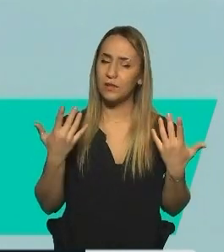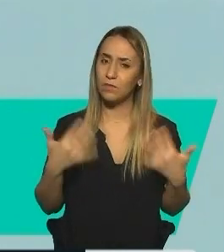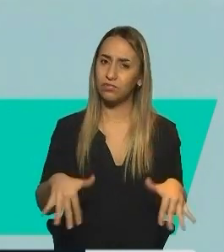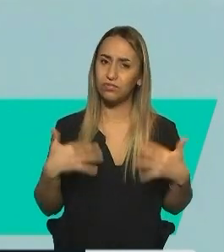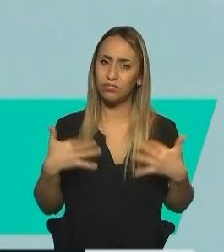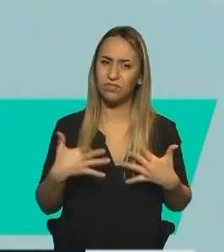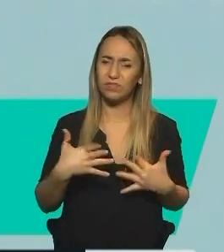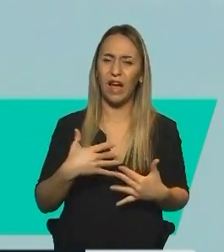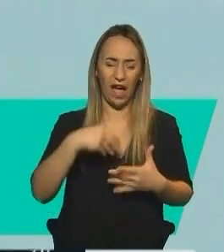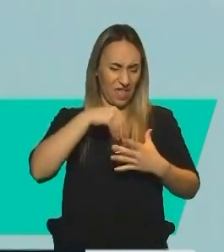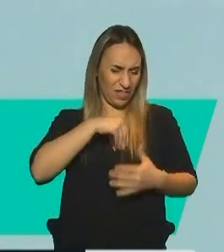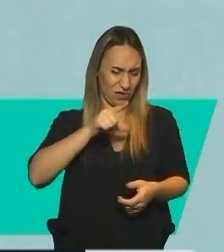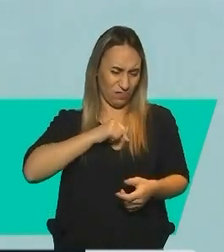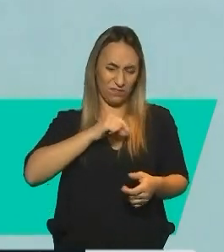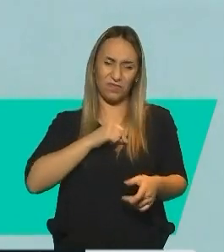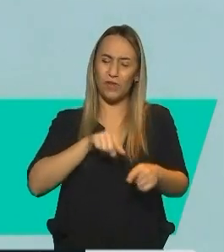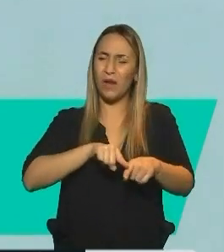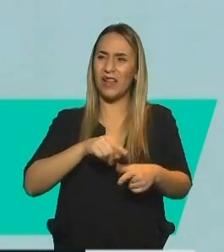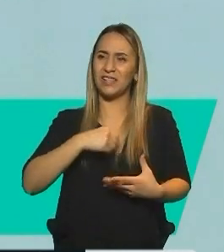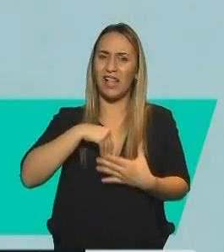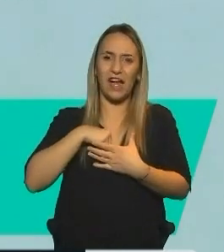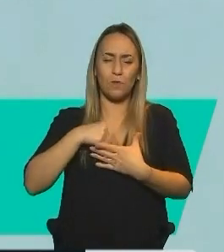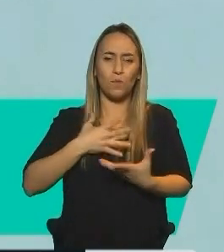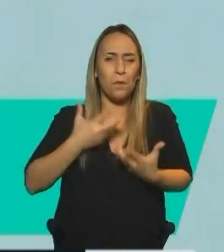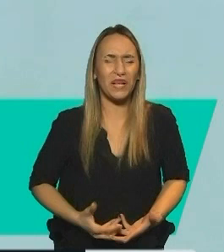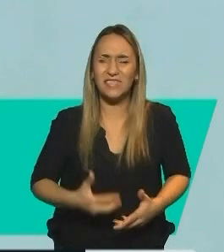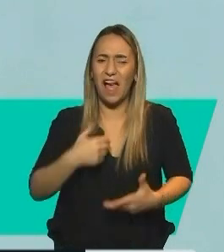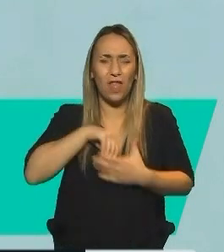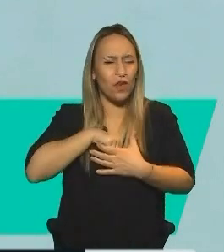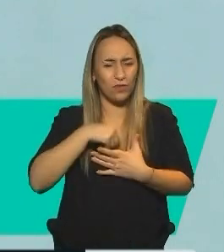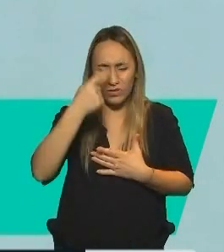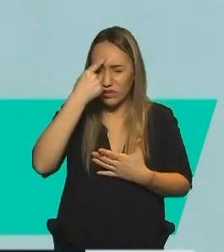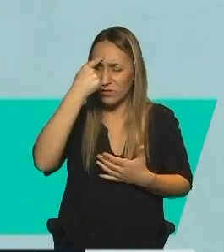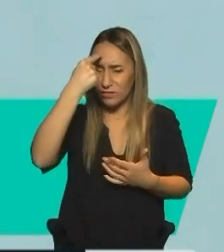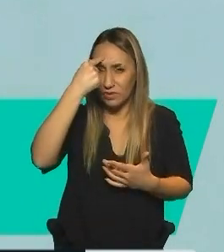no se saca nunca, es una mochila que se lleva y realmente